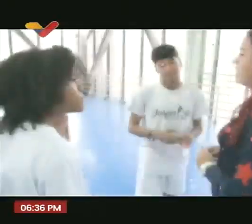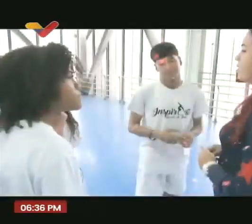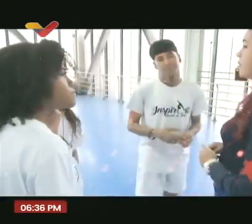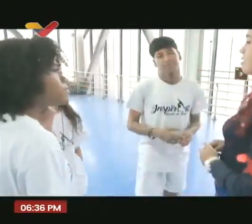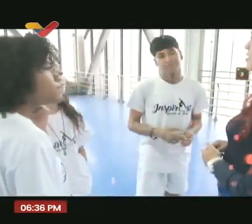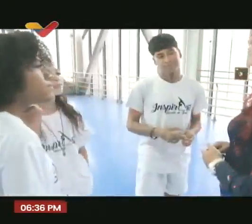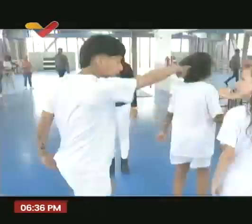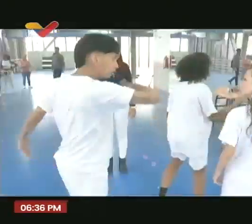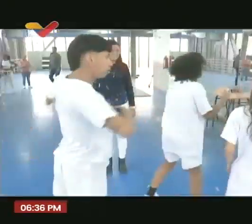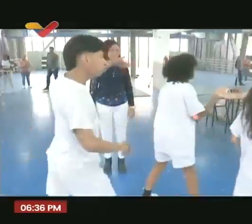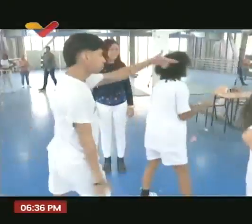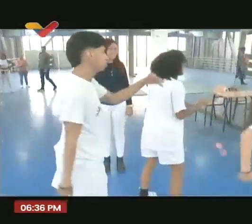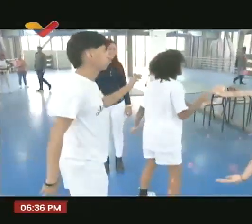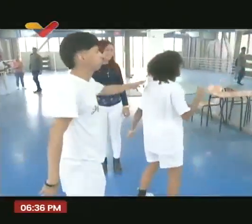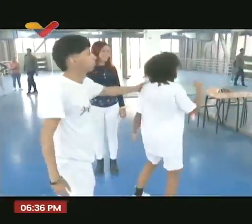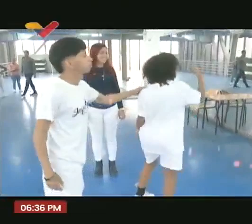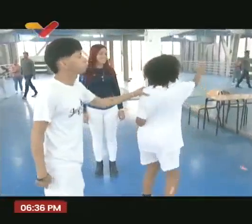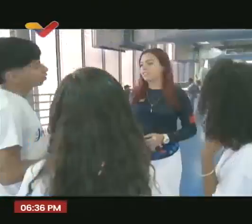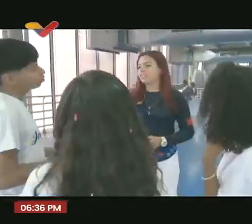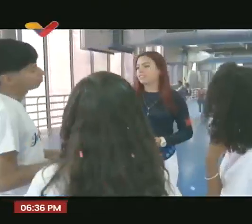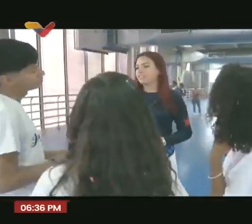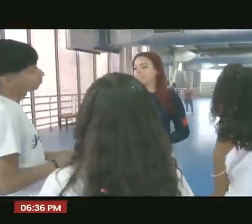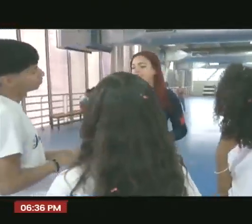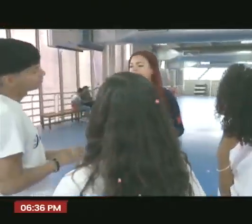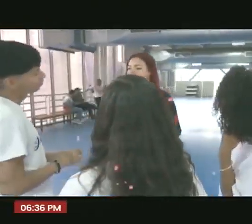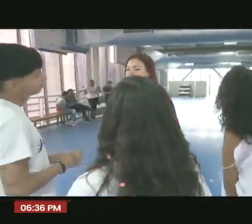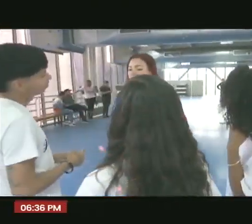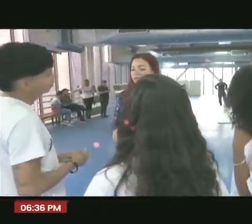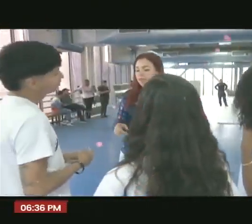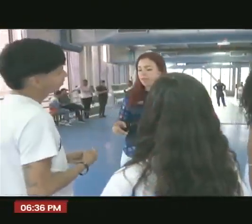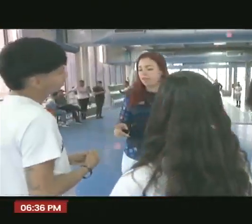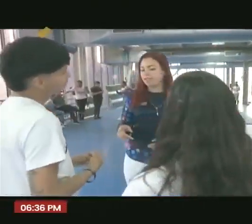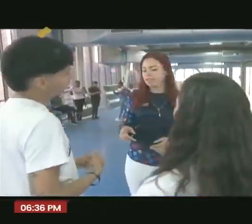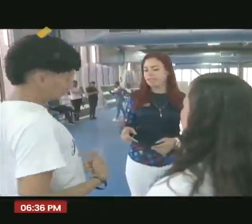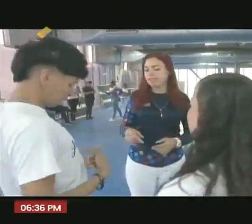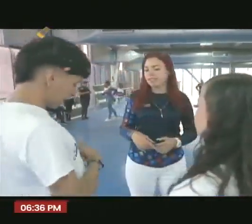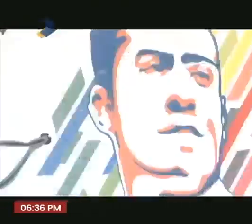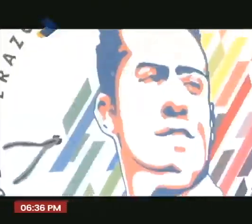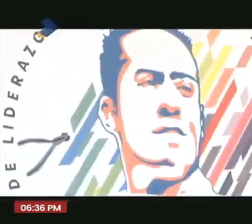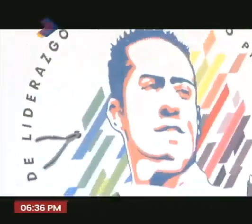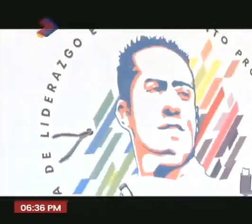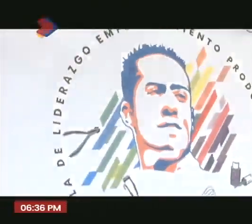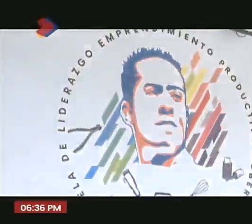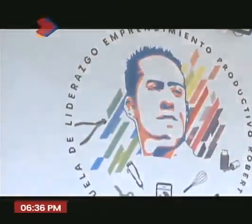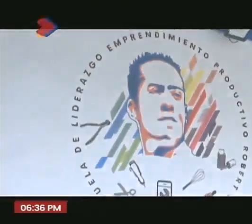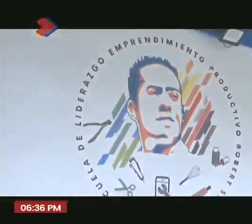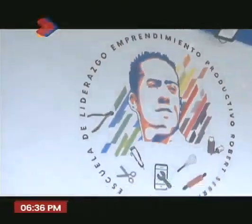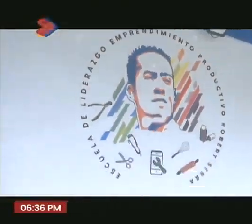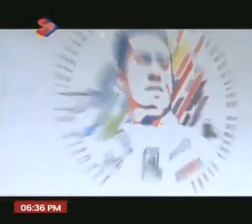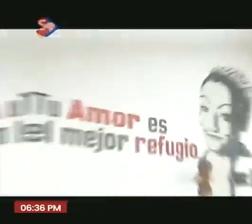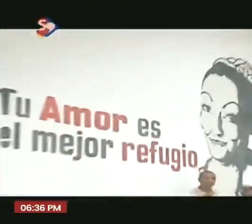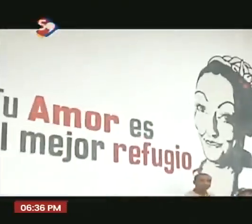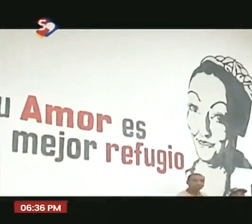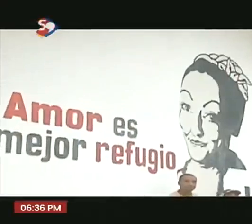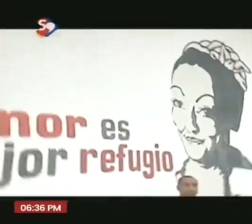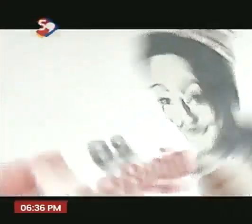para garantizar que cada una de las políticas llegue a todo el pueblo venezolano, a toda la juventud de esta hermosa